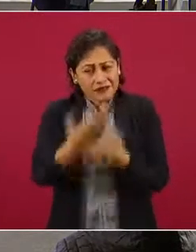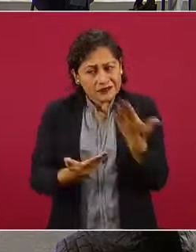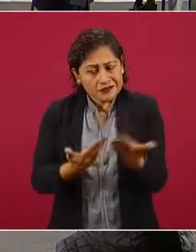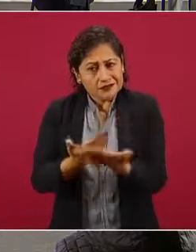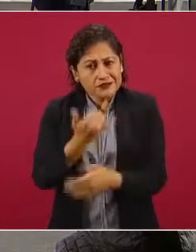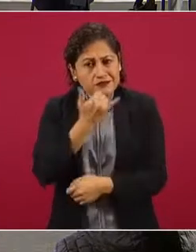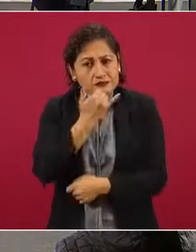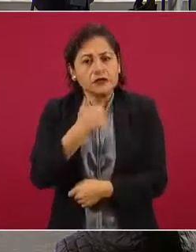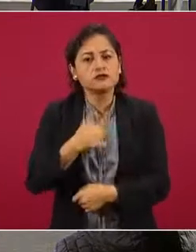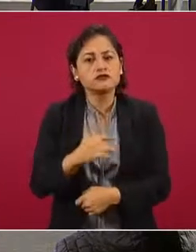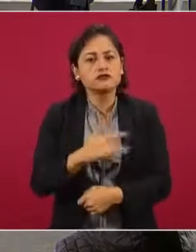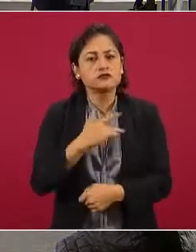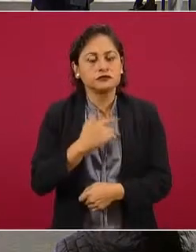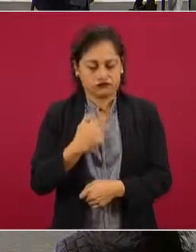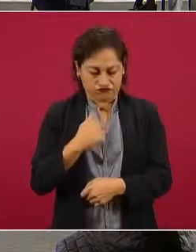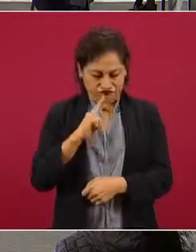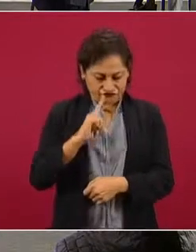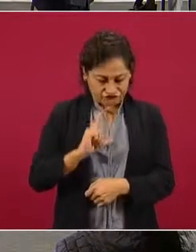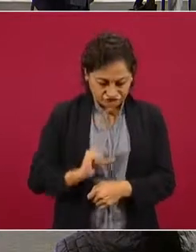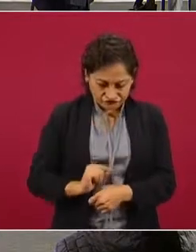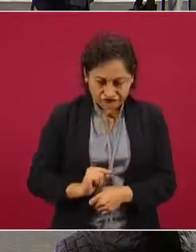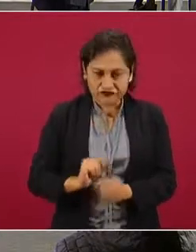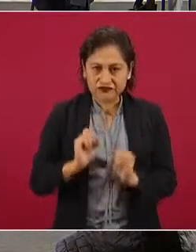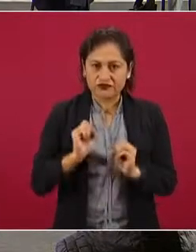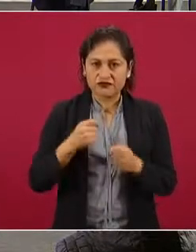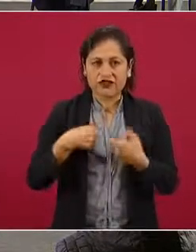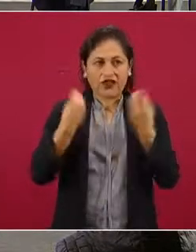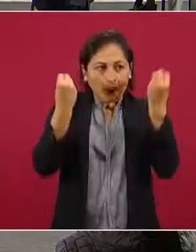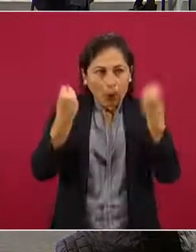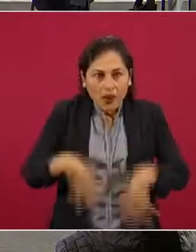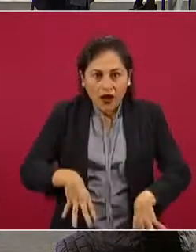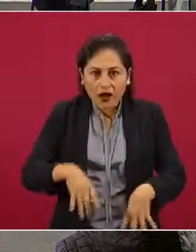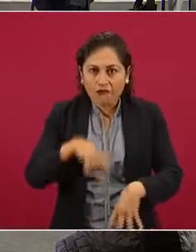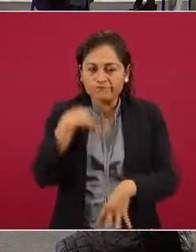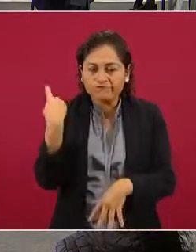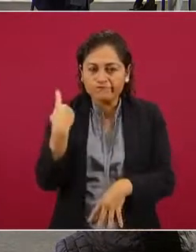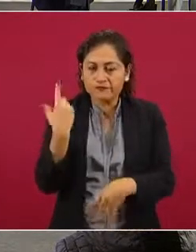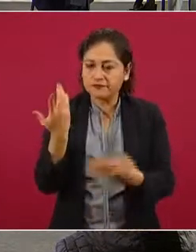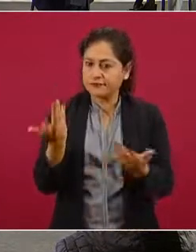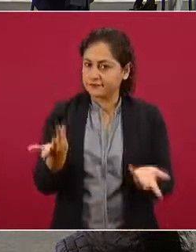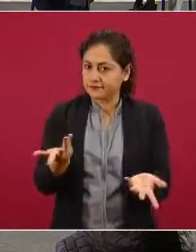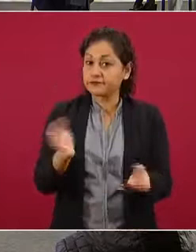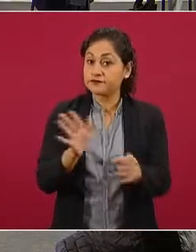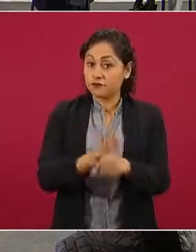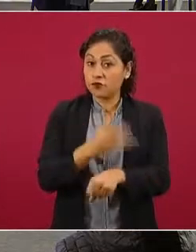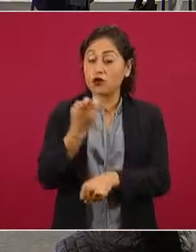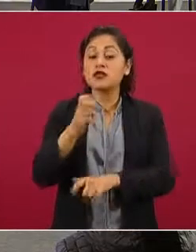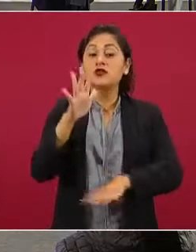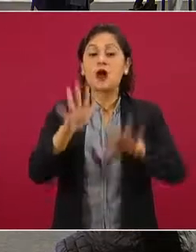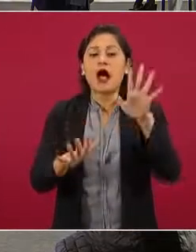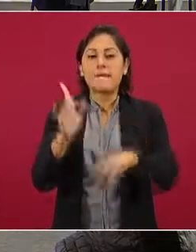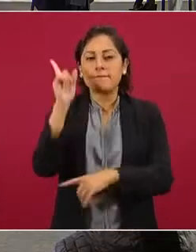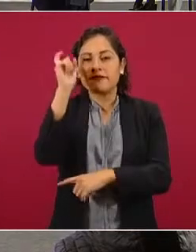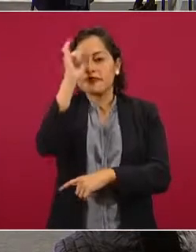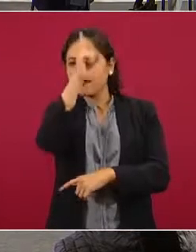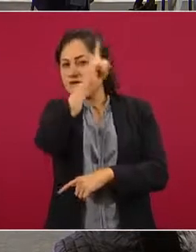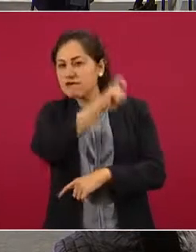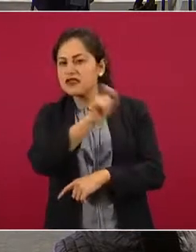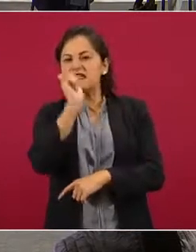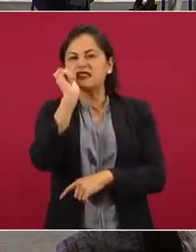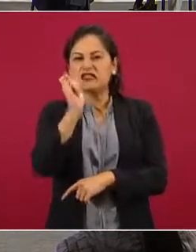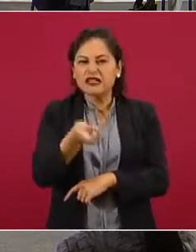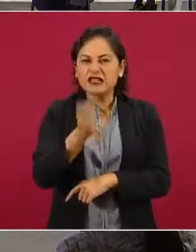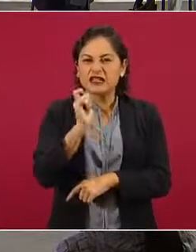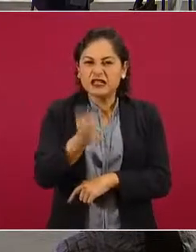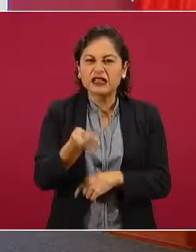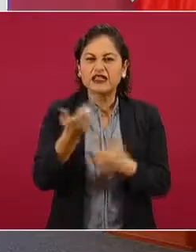se rebaja, que se humilla o se rinde y por ello no alcanza a vislumbrar la enorme